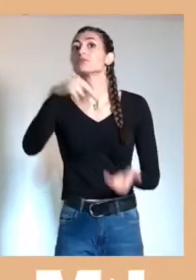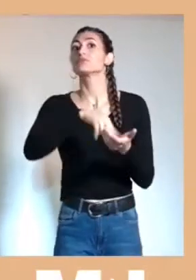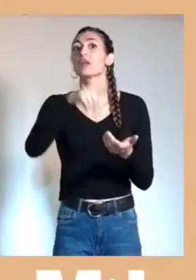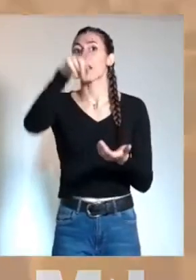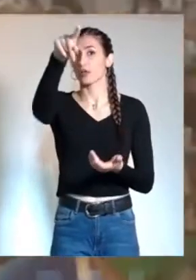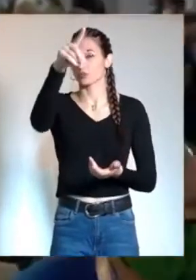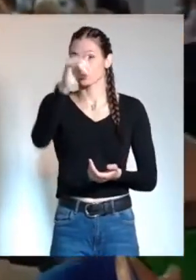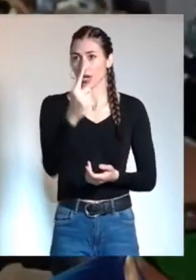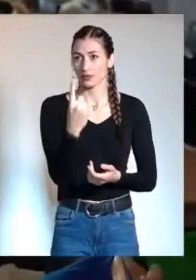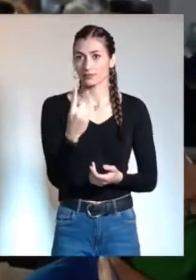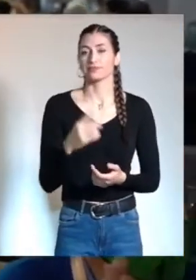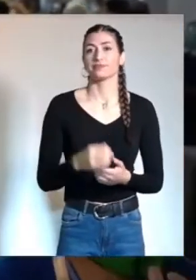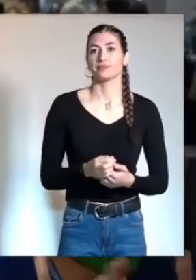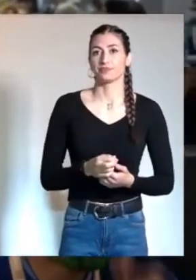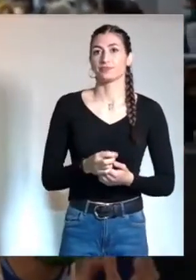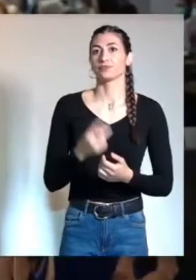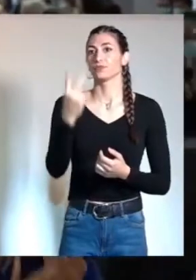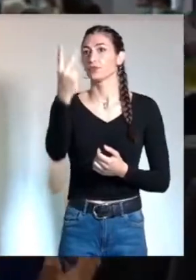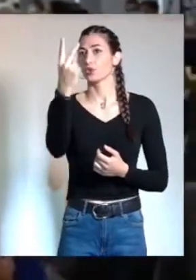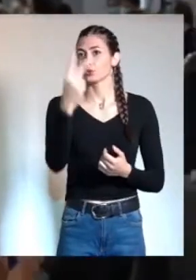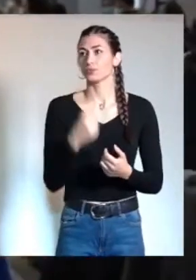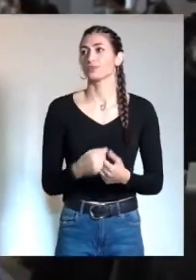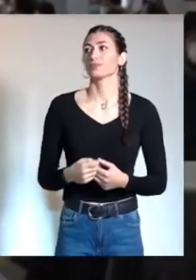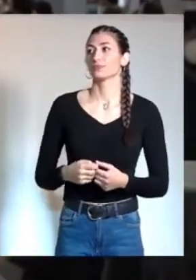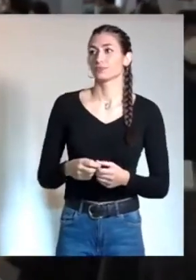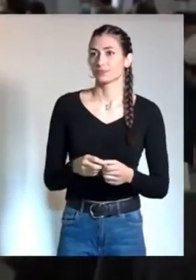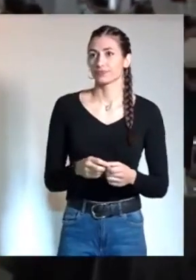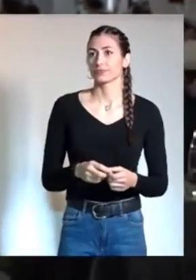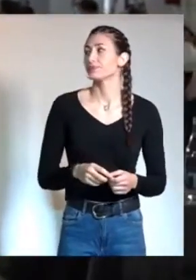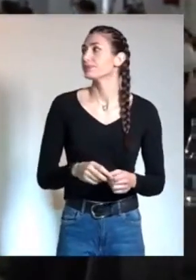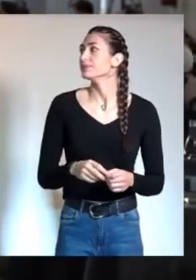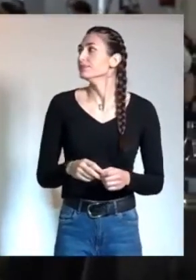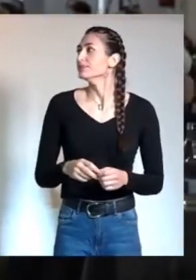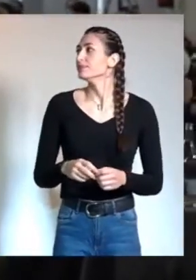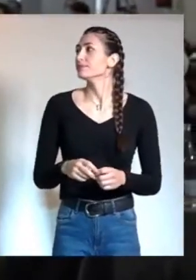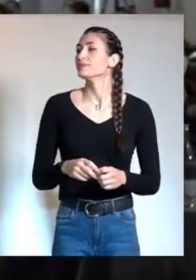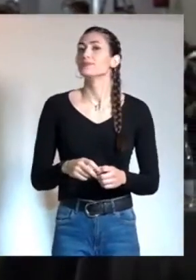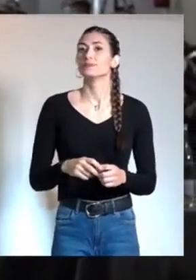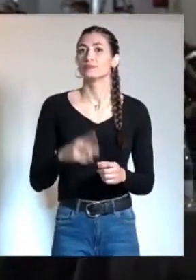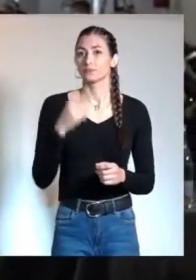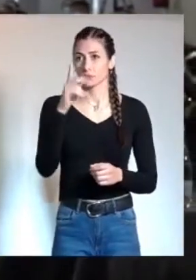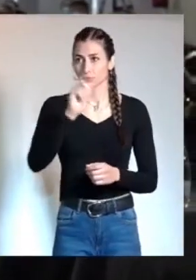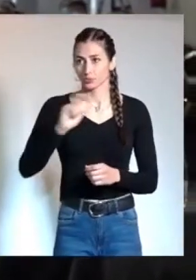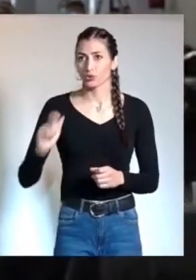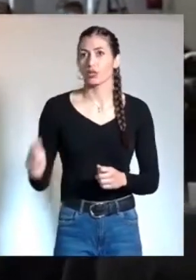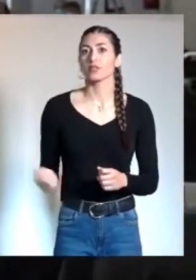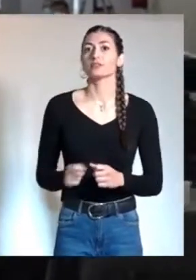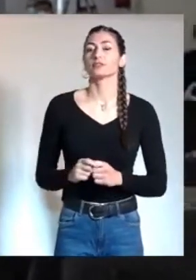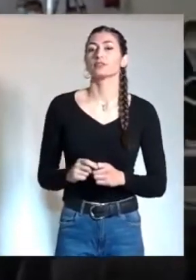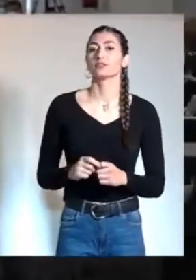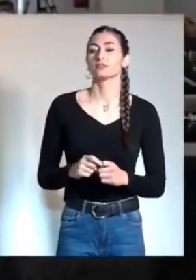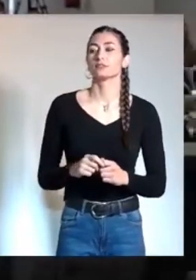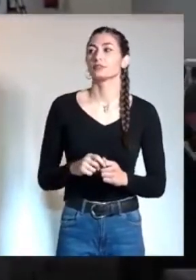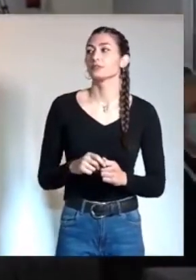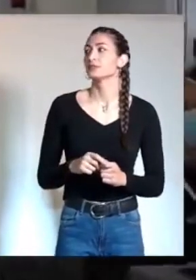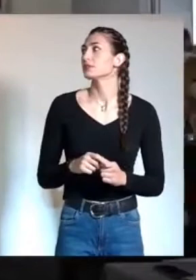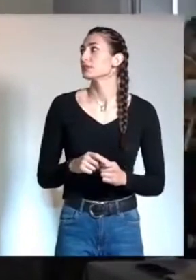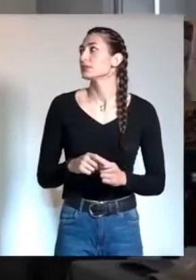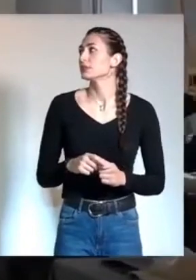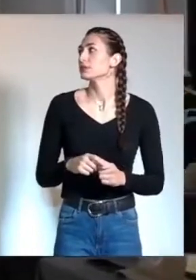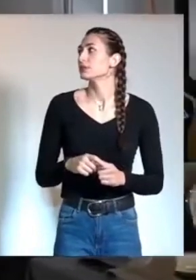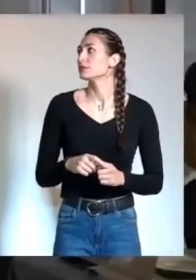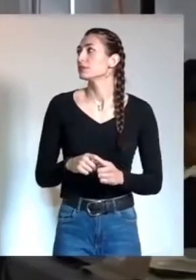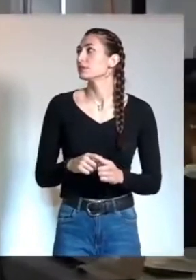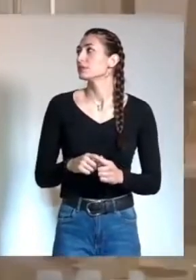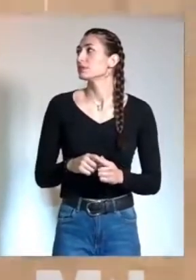Ahí hay una persona. Muy bien. Ha habido varias, dos personas, mira. Ha habido varias,